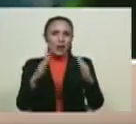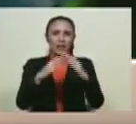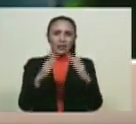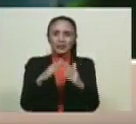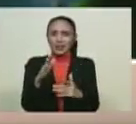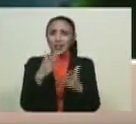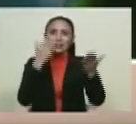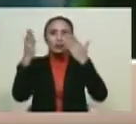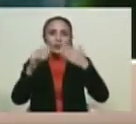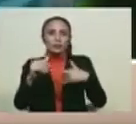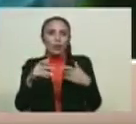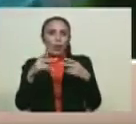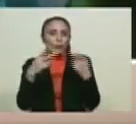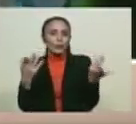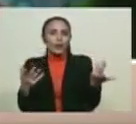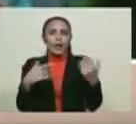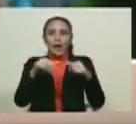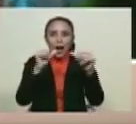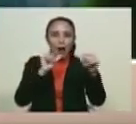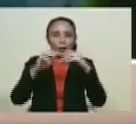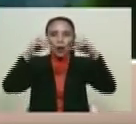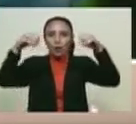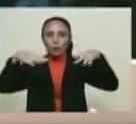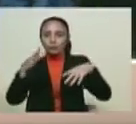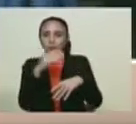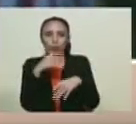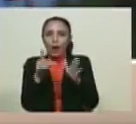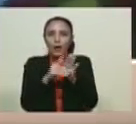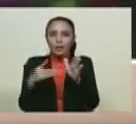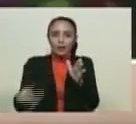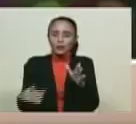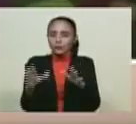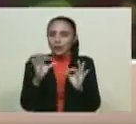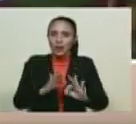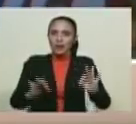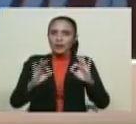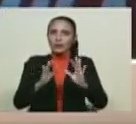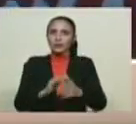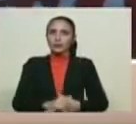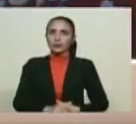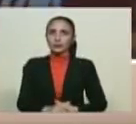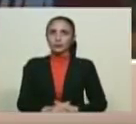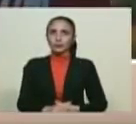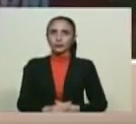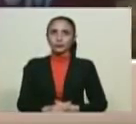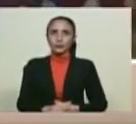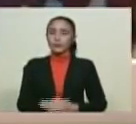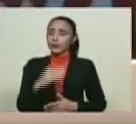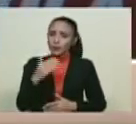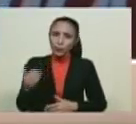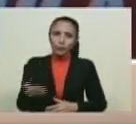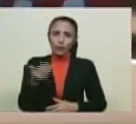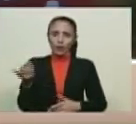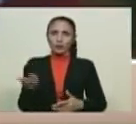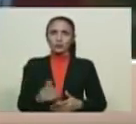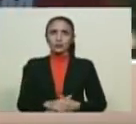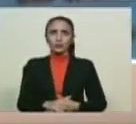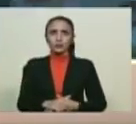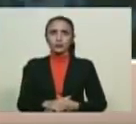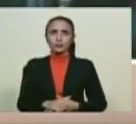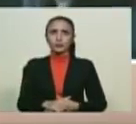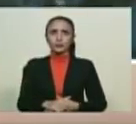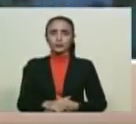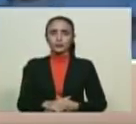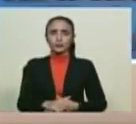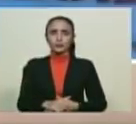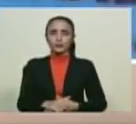servicios públicos, a la vida. Compatriotas venezolanos, venezolanas, eso es muy importante.